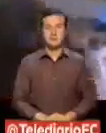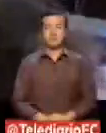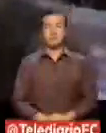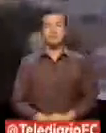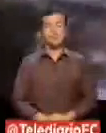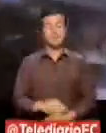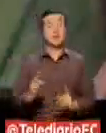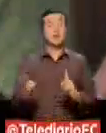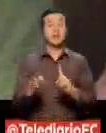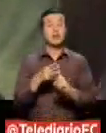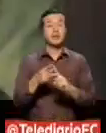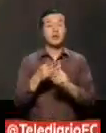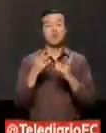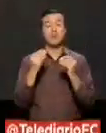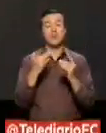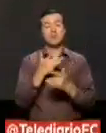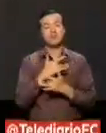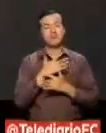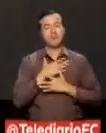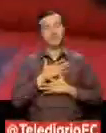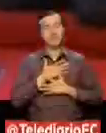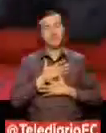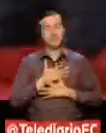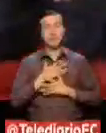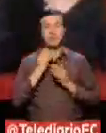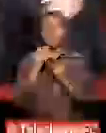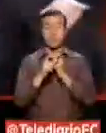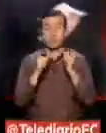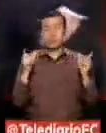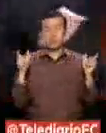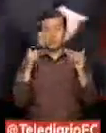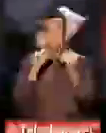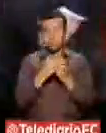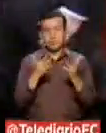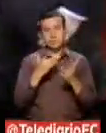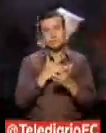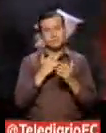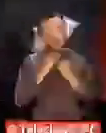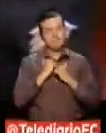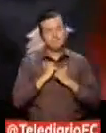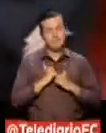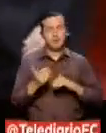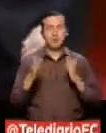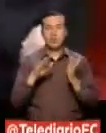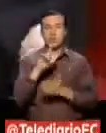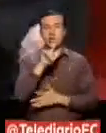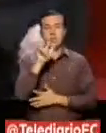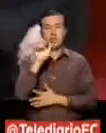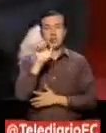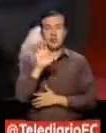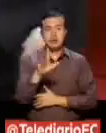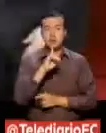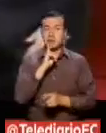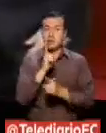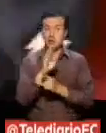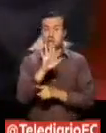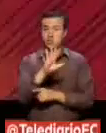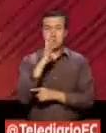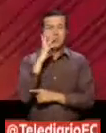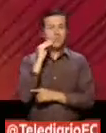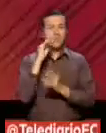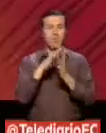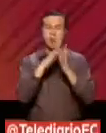Las redes sociales se llenaron de mensajes de celebridades y gente común lamentando el fallecimiento de Lee y subrayando su enorme